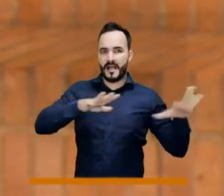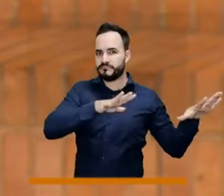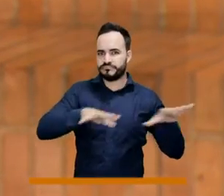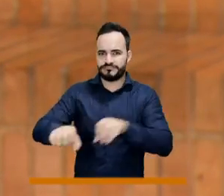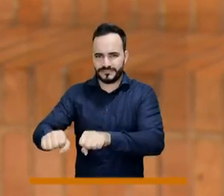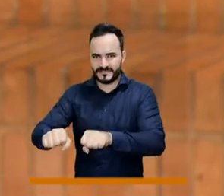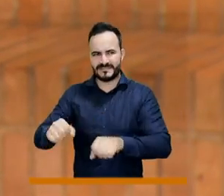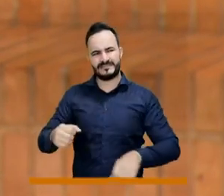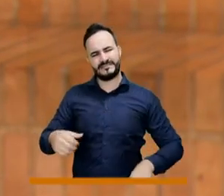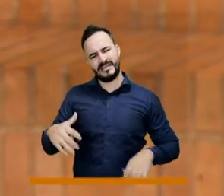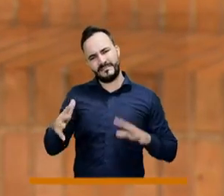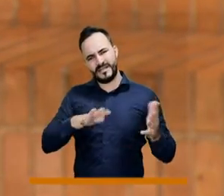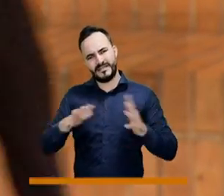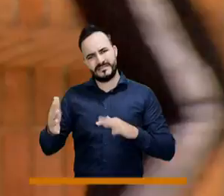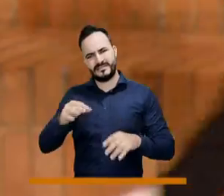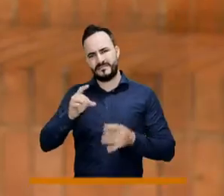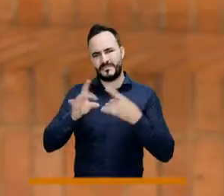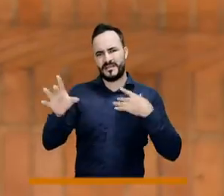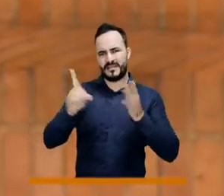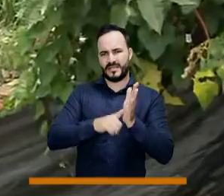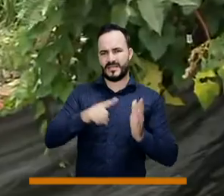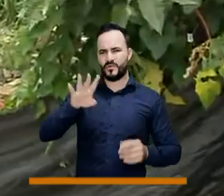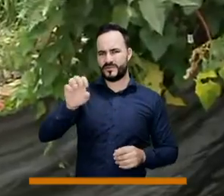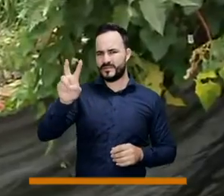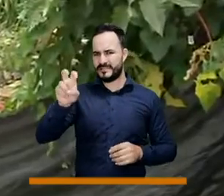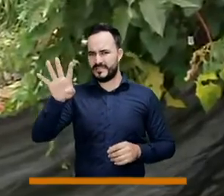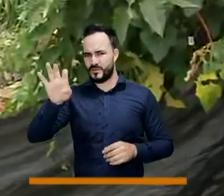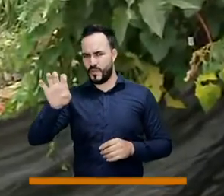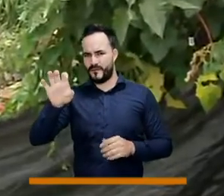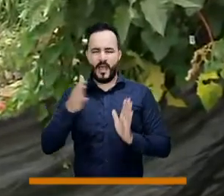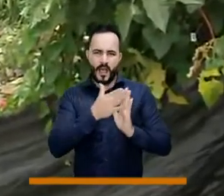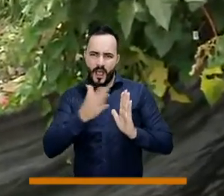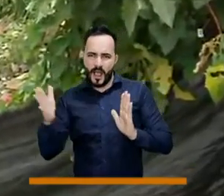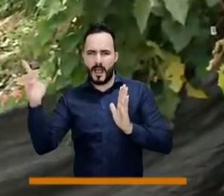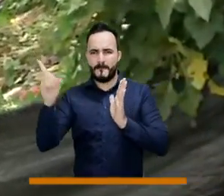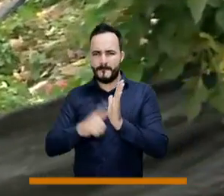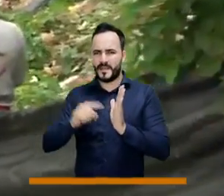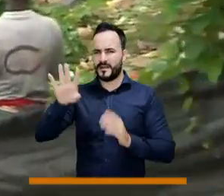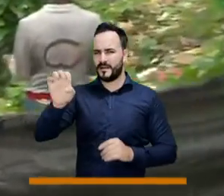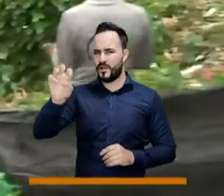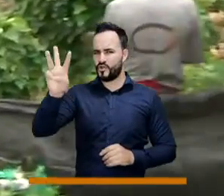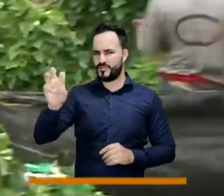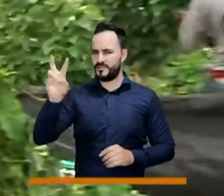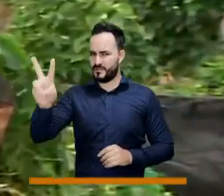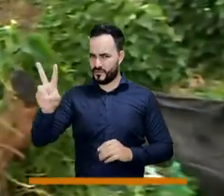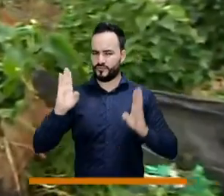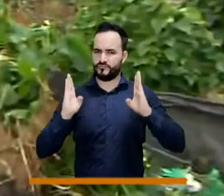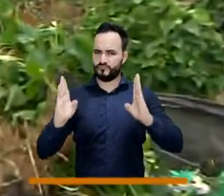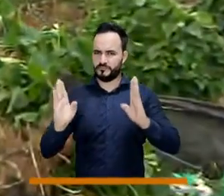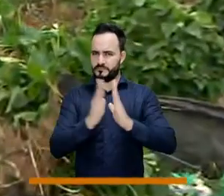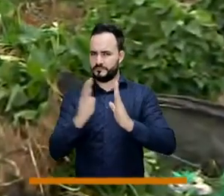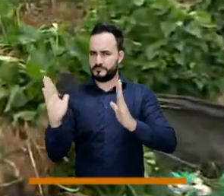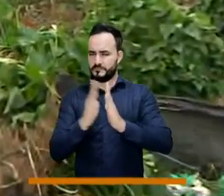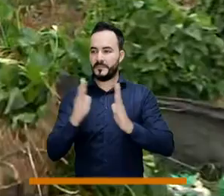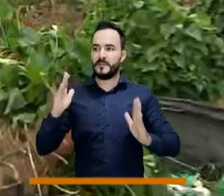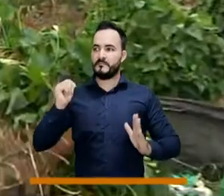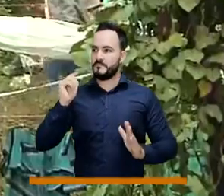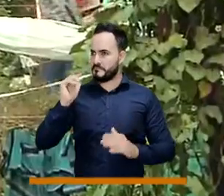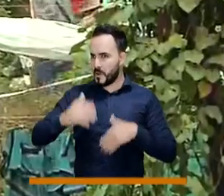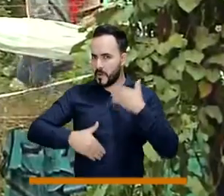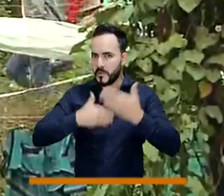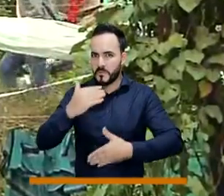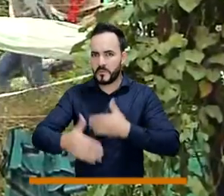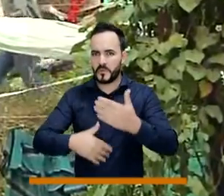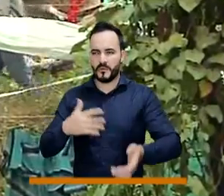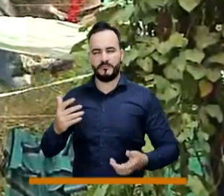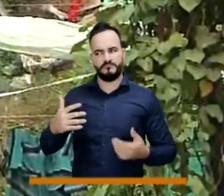funcionó desde más o menos el 79 hasta el 82. Y se fue formando, usted nos decía también, de un barrio que se autogestiona,